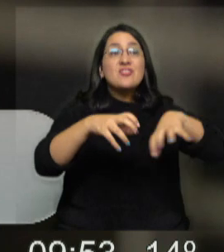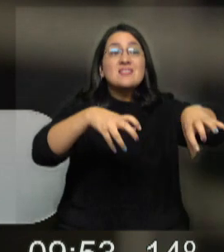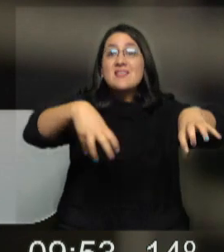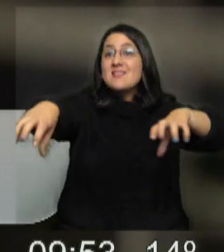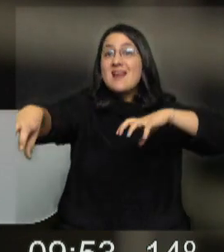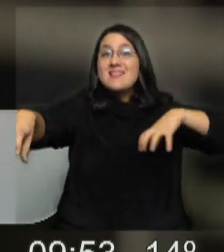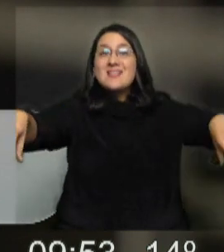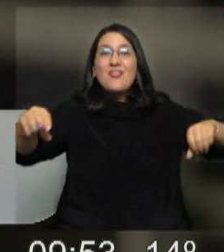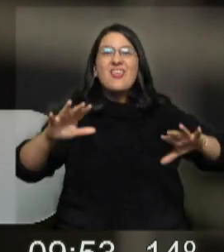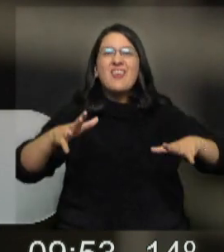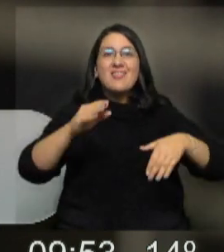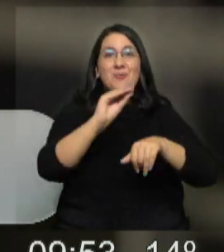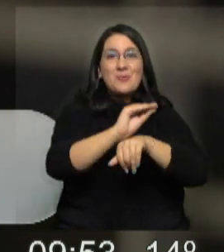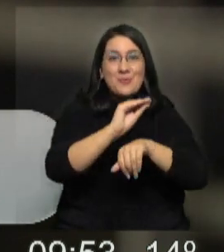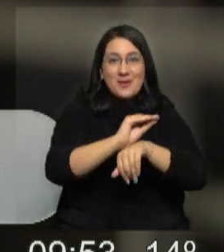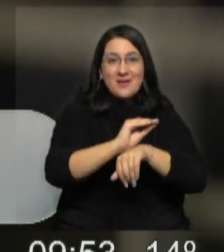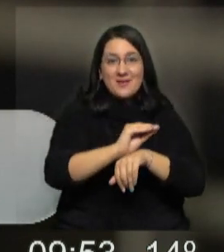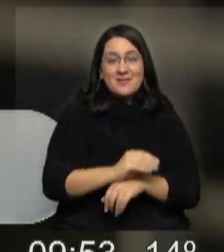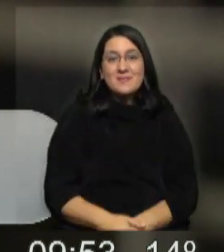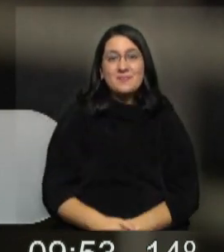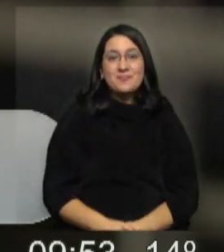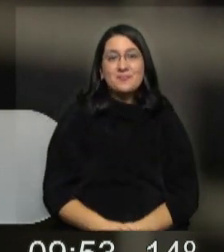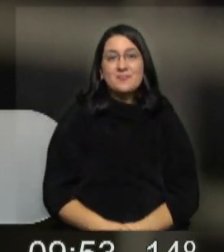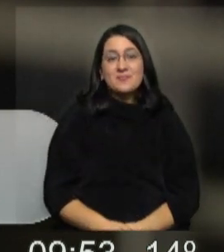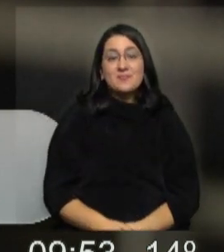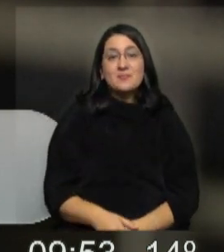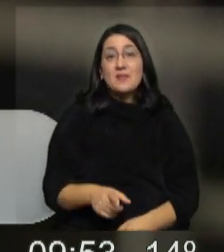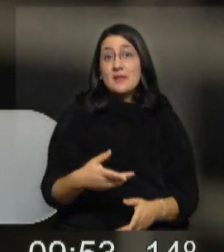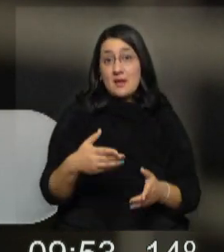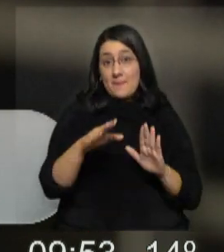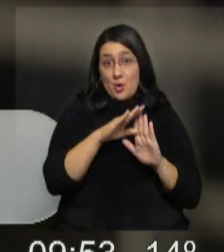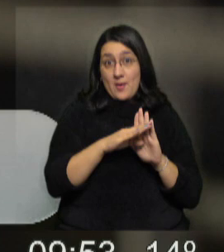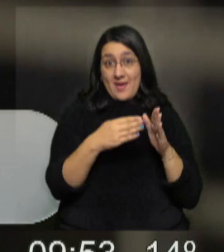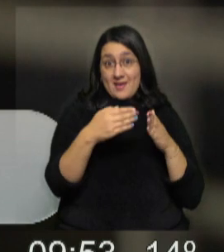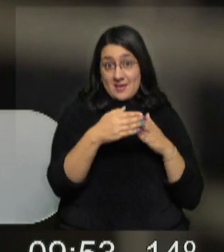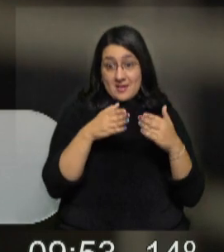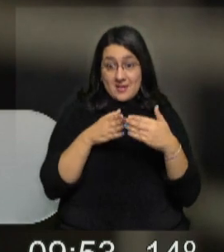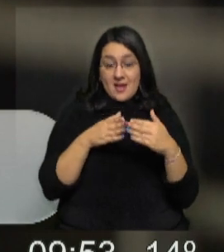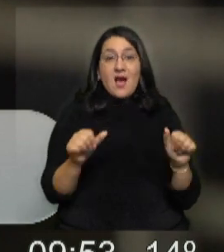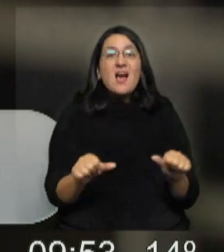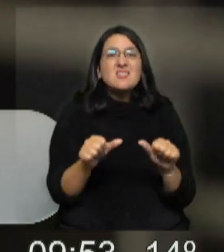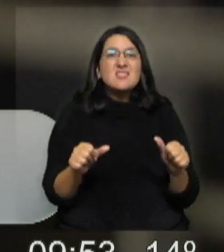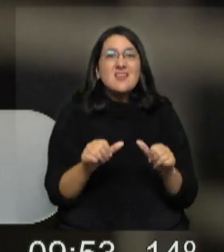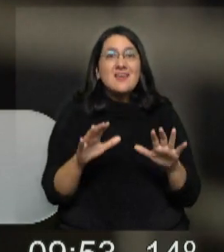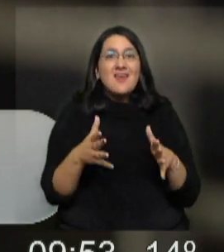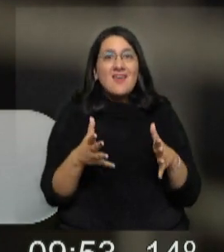cultura, que desde luego, desde que era Esquinas, lo que ha hecho es